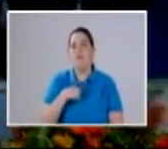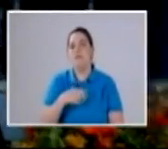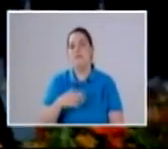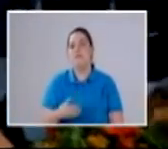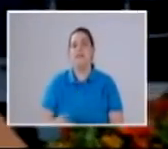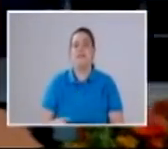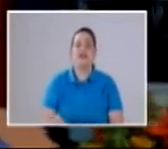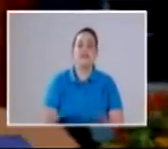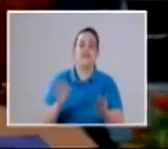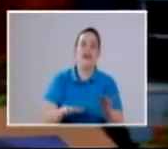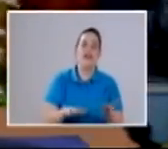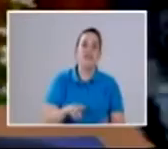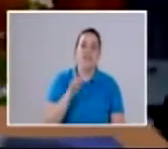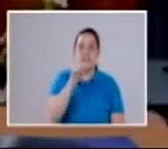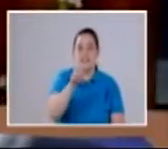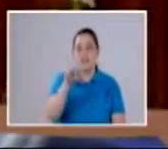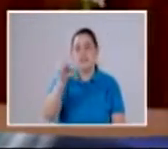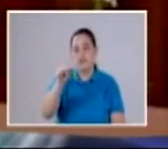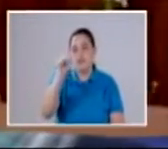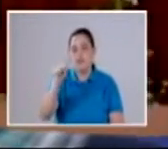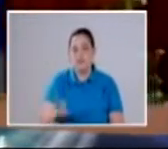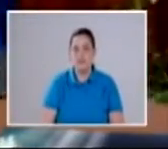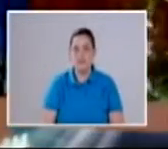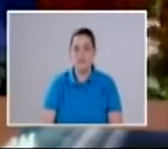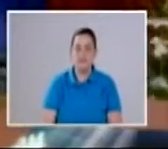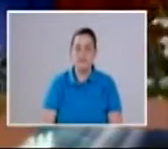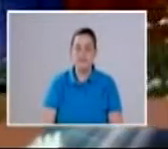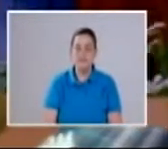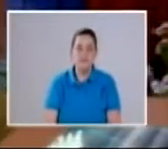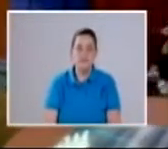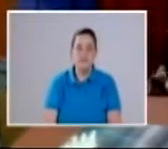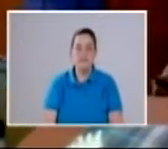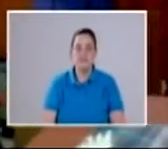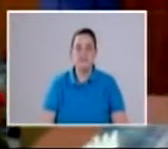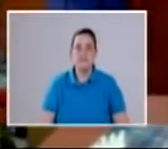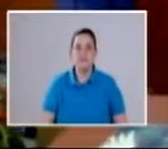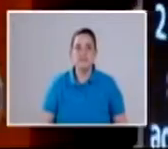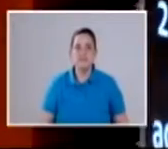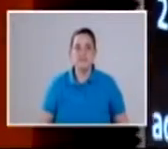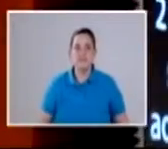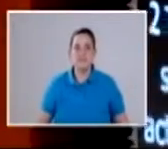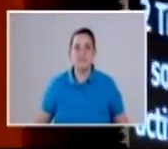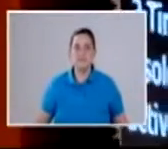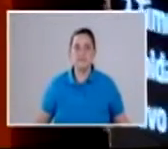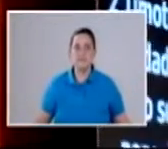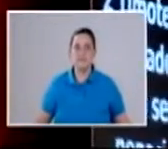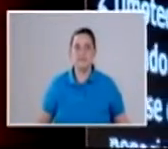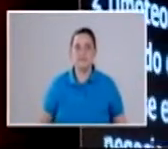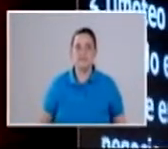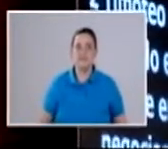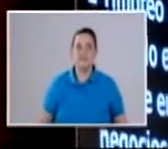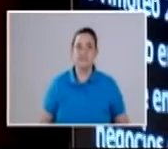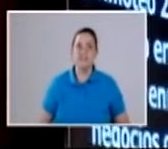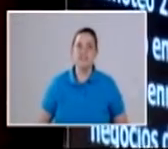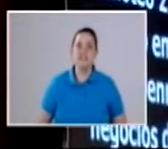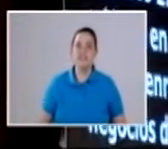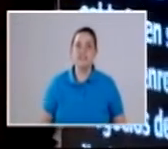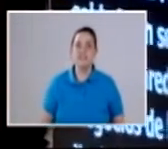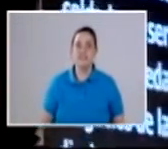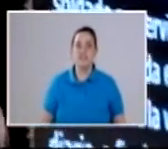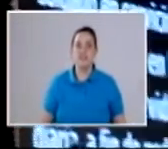dijo. Porque para tener tocino se lo tenían que echar a él. En cambio ella solo ponía un huevo y ya, tranquilo, ¿ah?